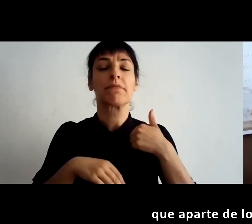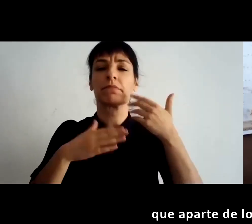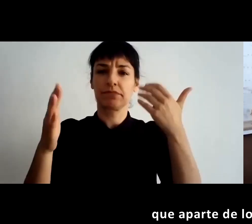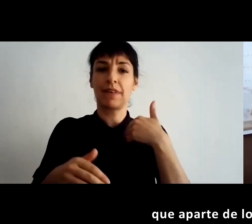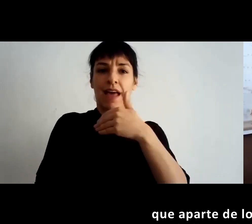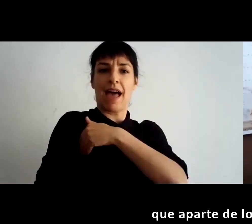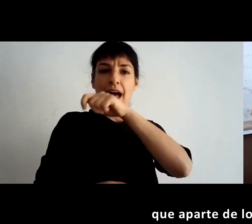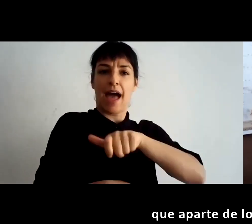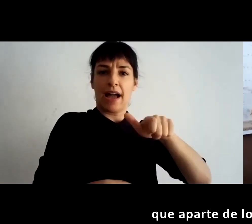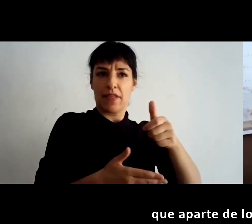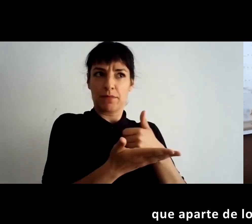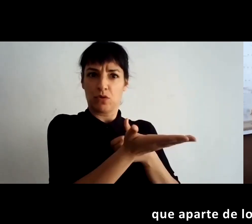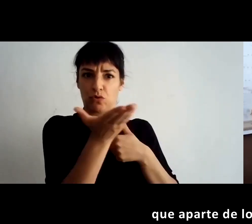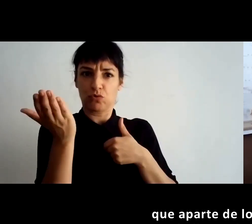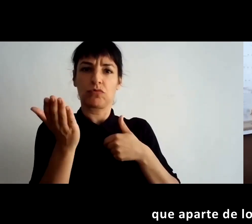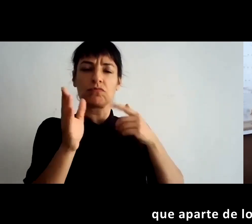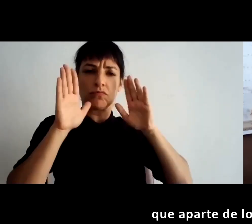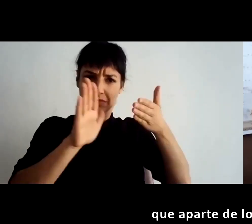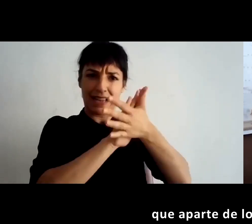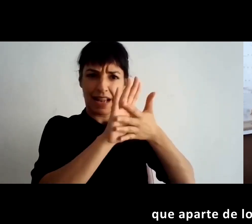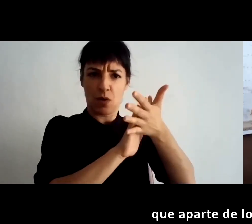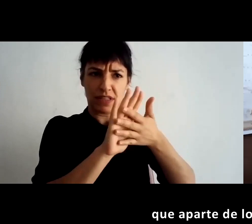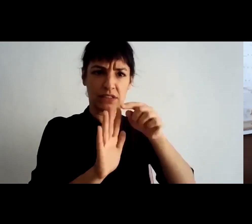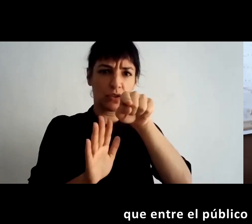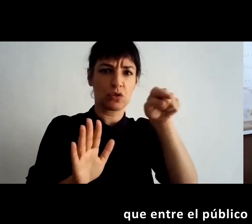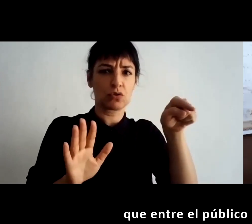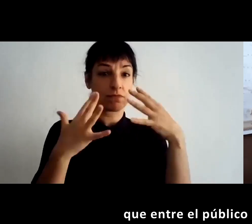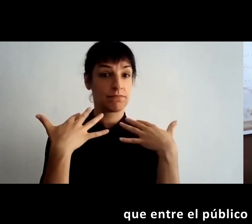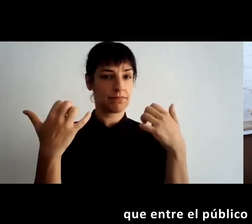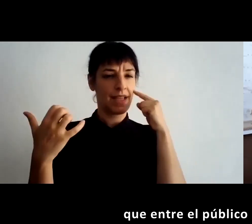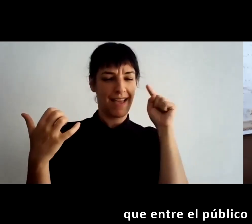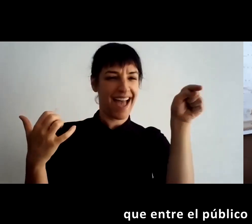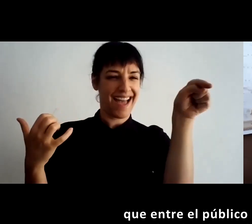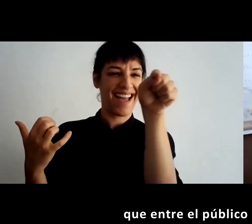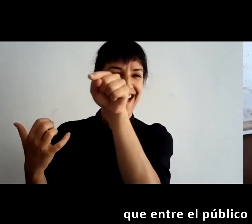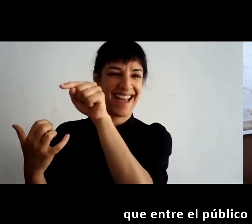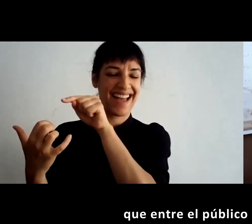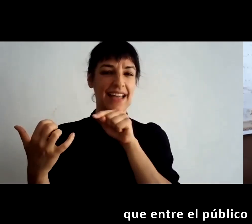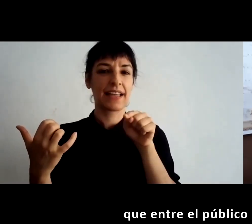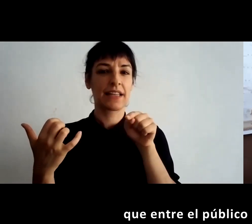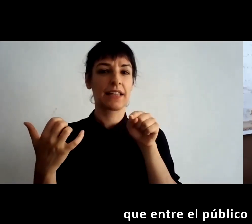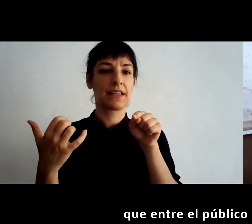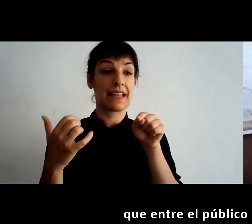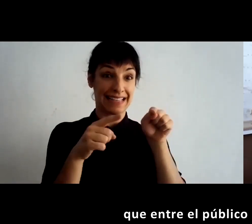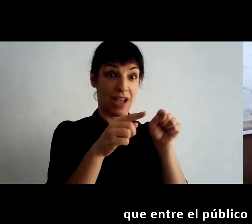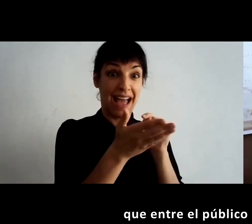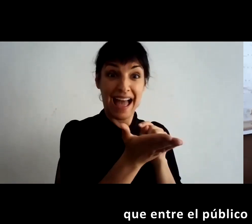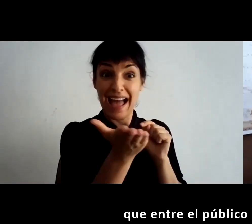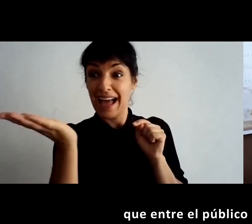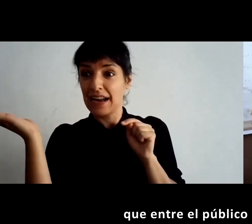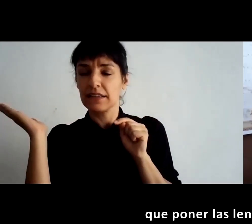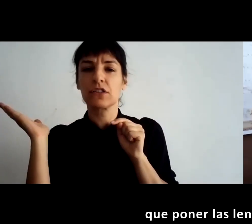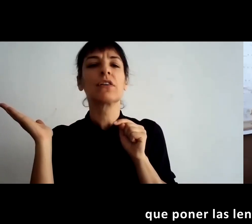académicos que se dedican a la lengua de signos, que entre el público hay unos cuantos, los demás también tendrían